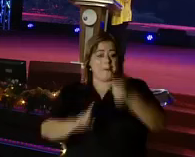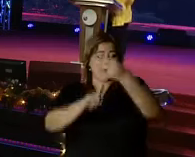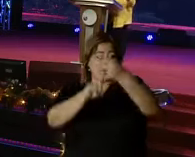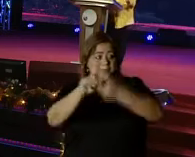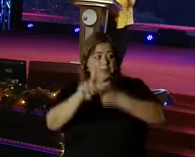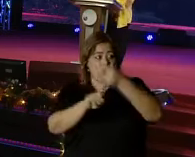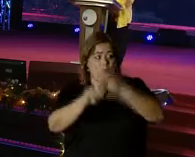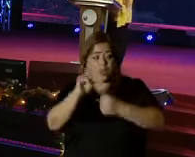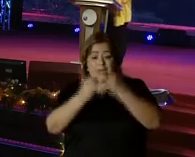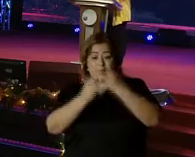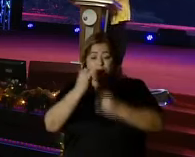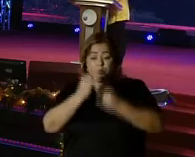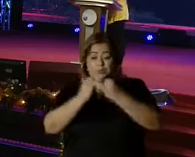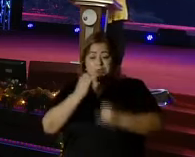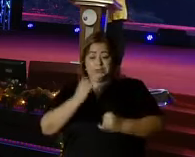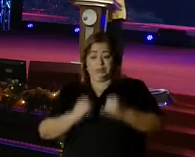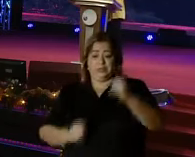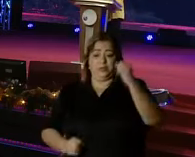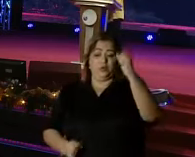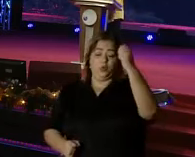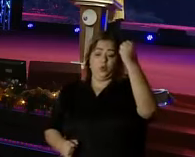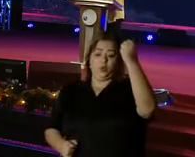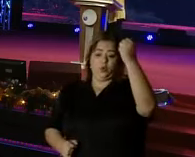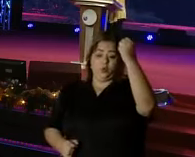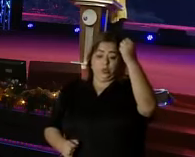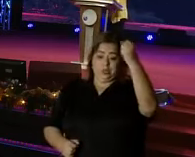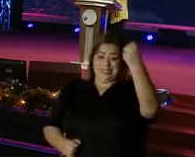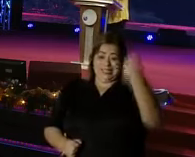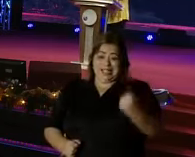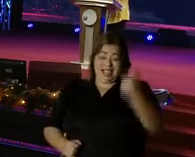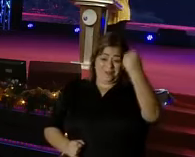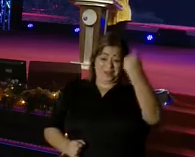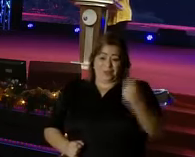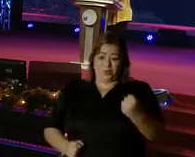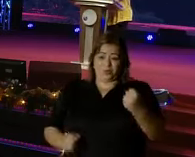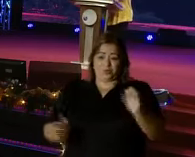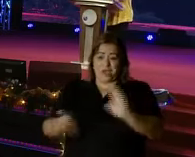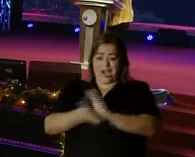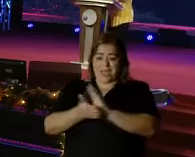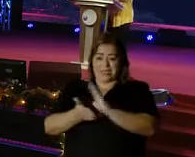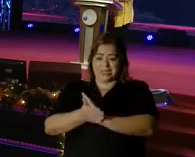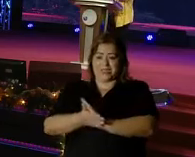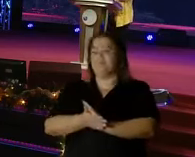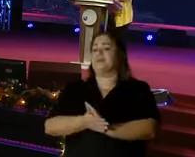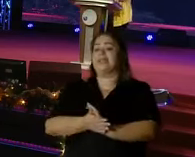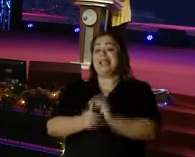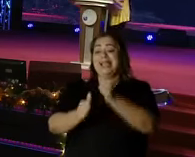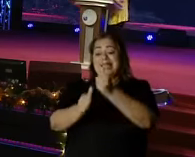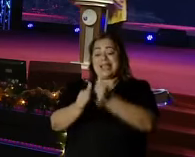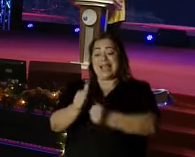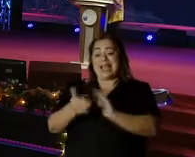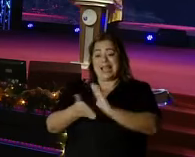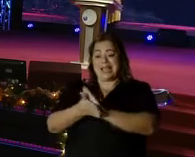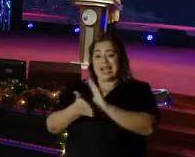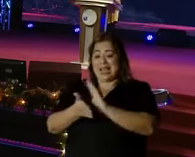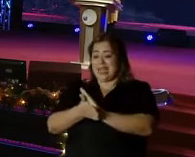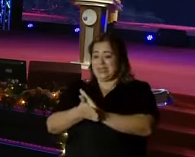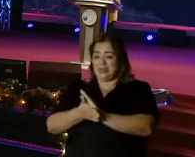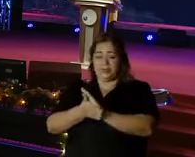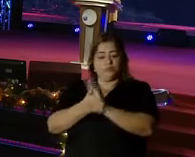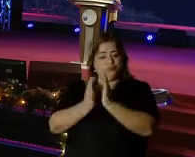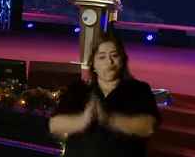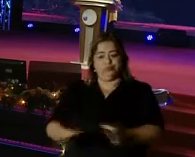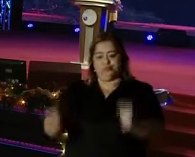Y el año académico es de enero a octubre. Tenemos siempre una graduación hermosa. cada clase debe incluir material de estudio, pero el